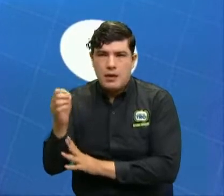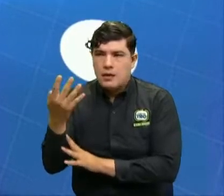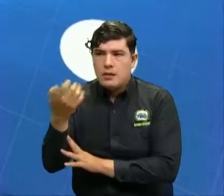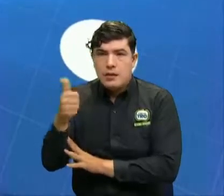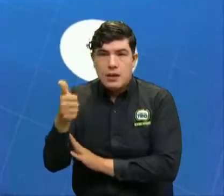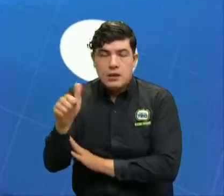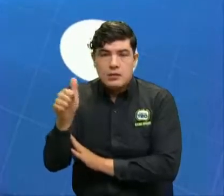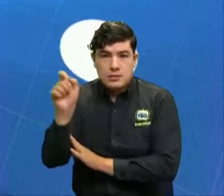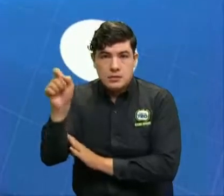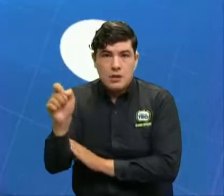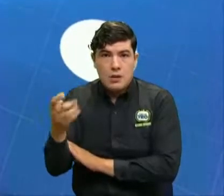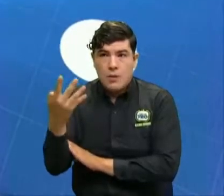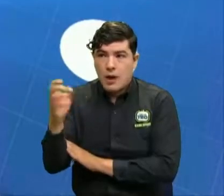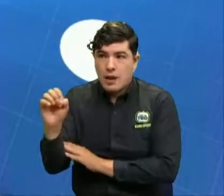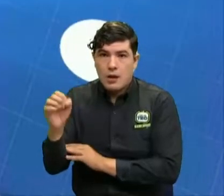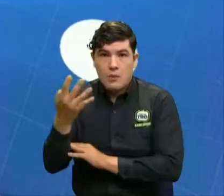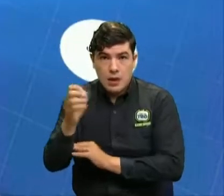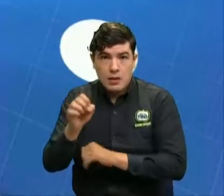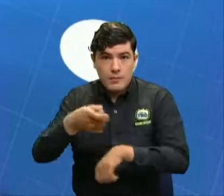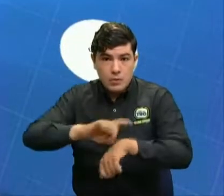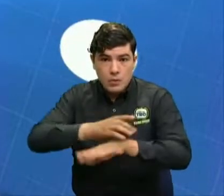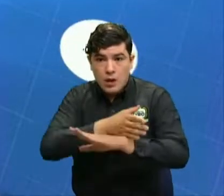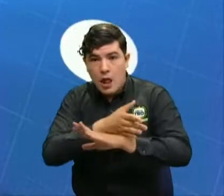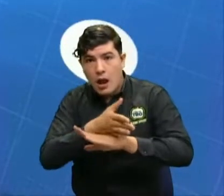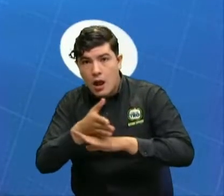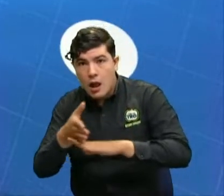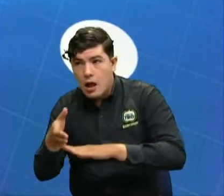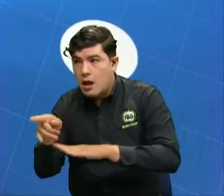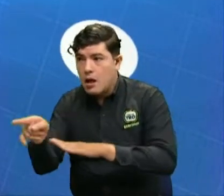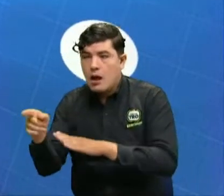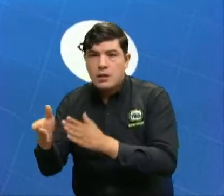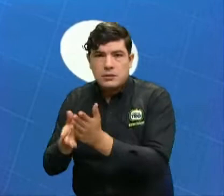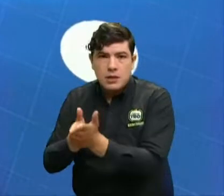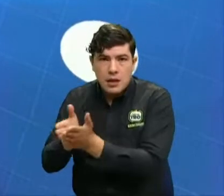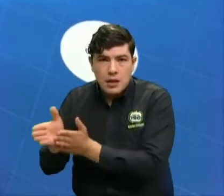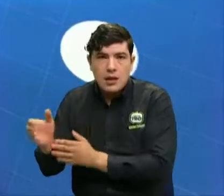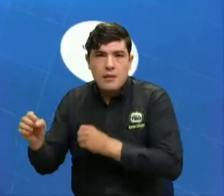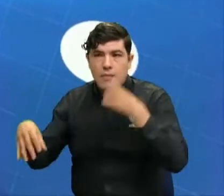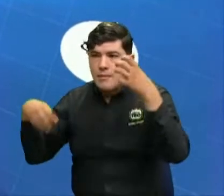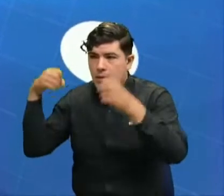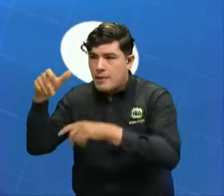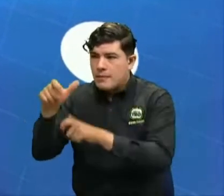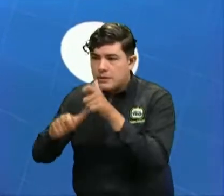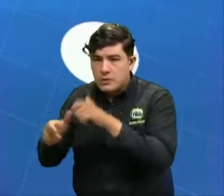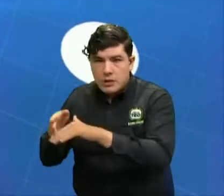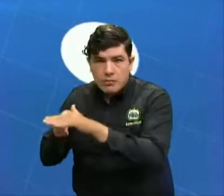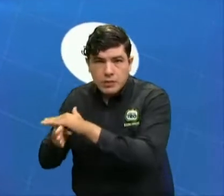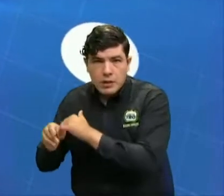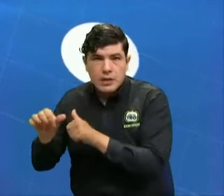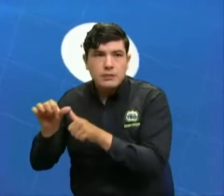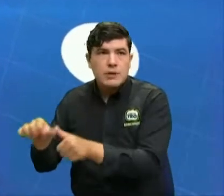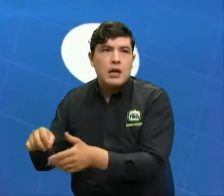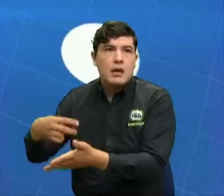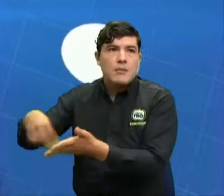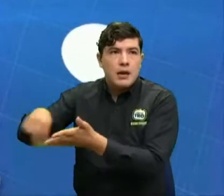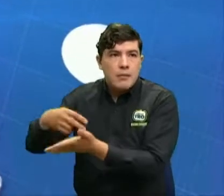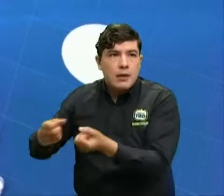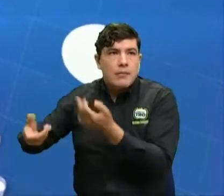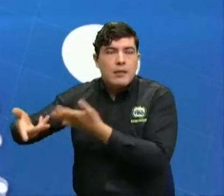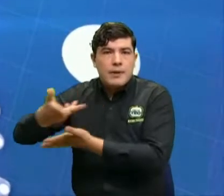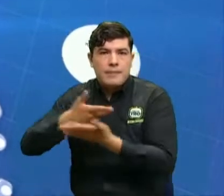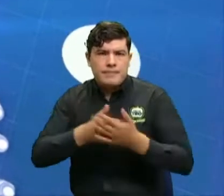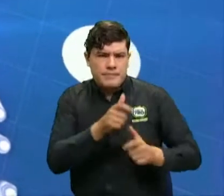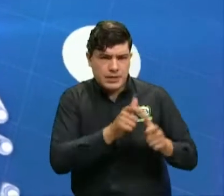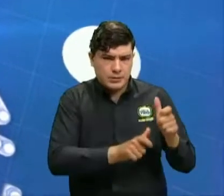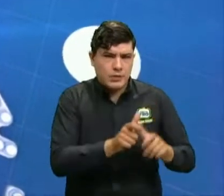cuarenta minutos después cuarenta minutos después donde se evidencia que las personas efectivamente están bailando el dueño del